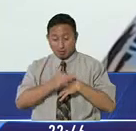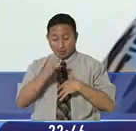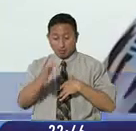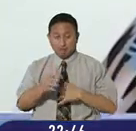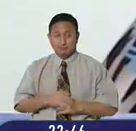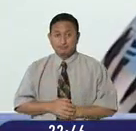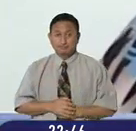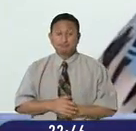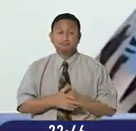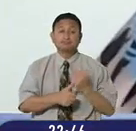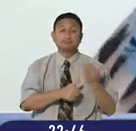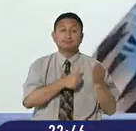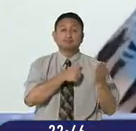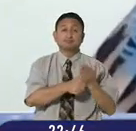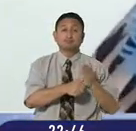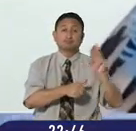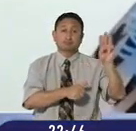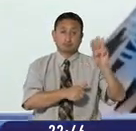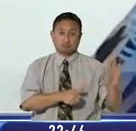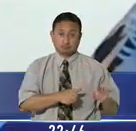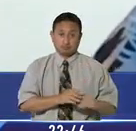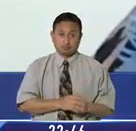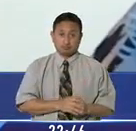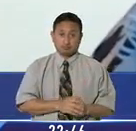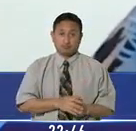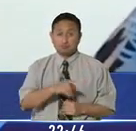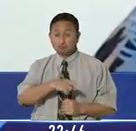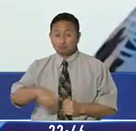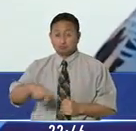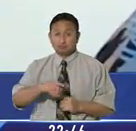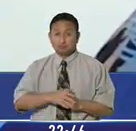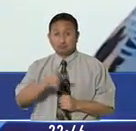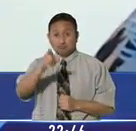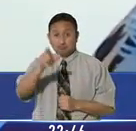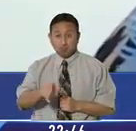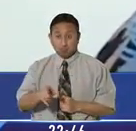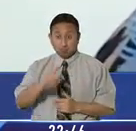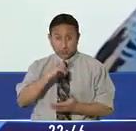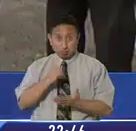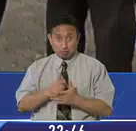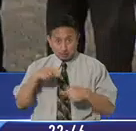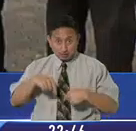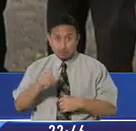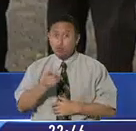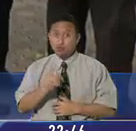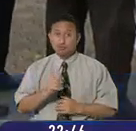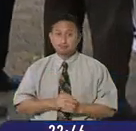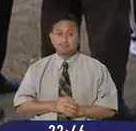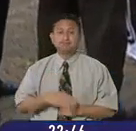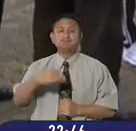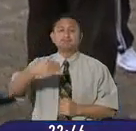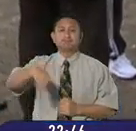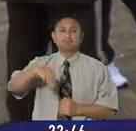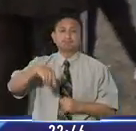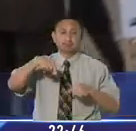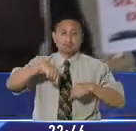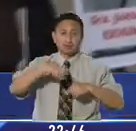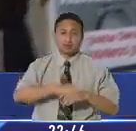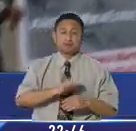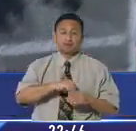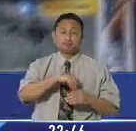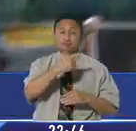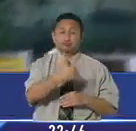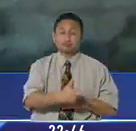Entonces el Ministerio de Salud indica que no es paciente COVID en su registro. Este miércoles hubo un plantón en